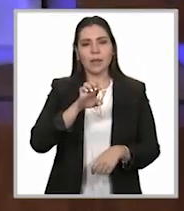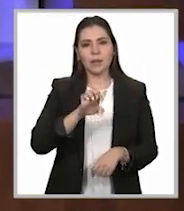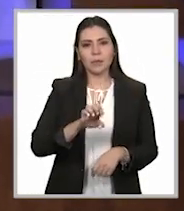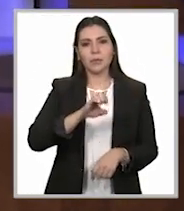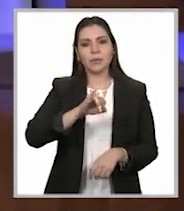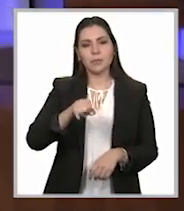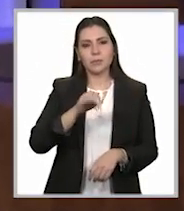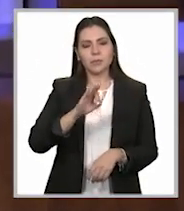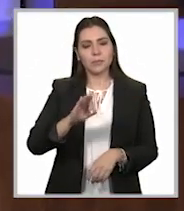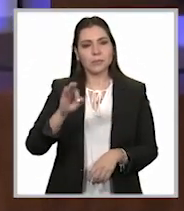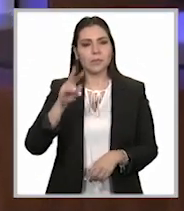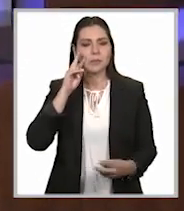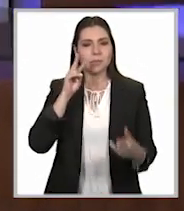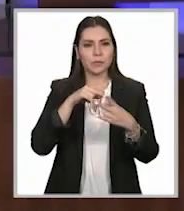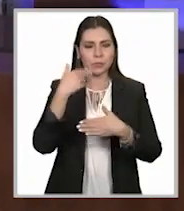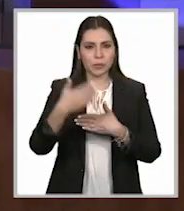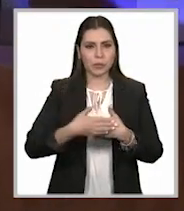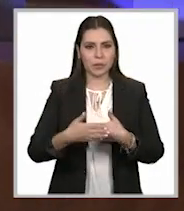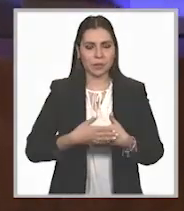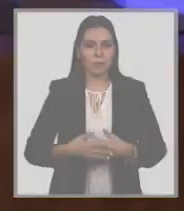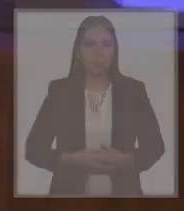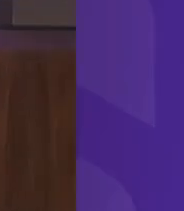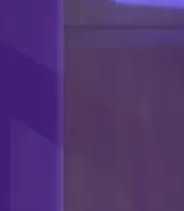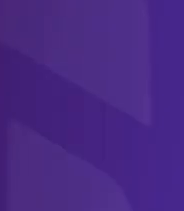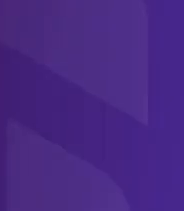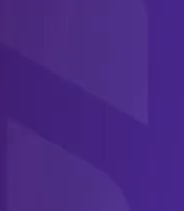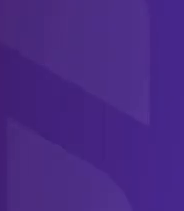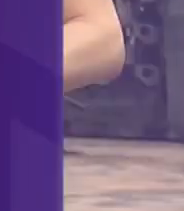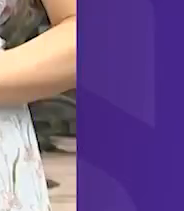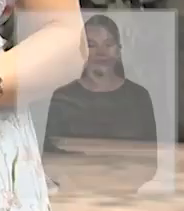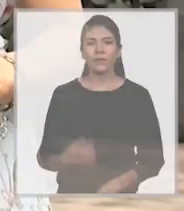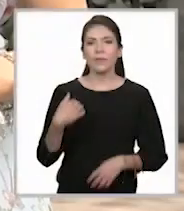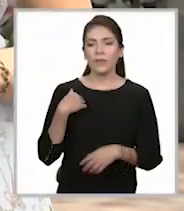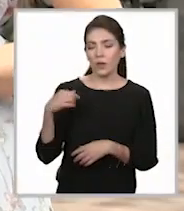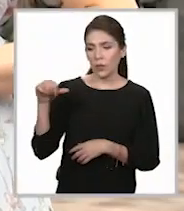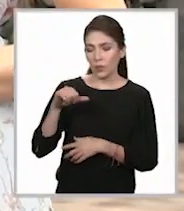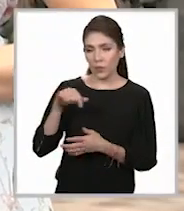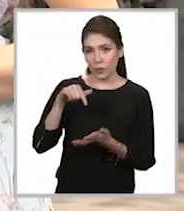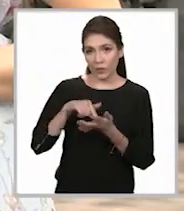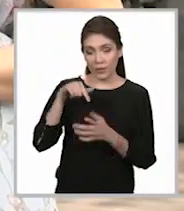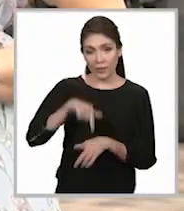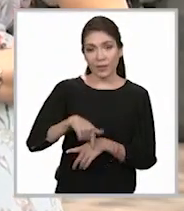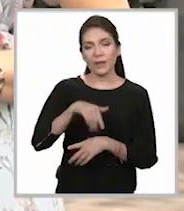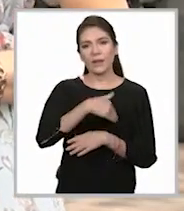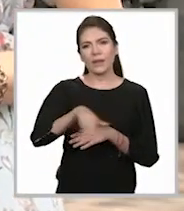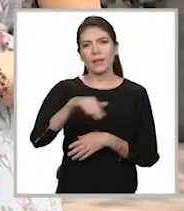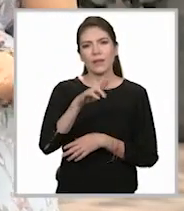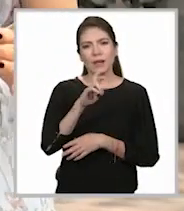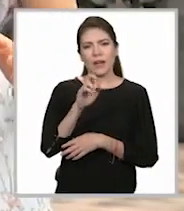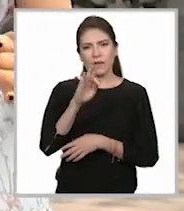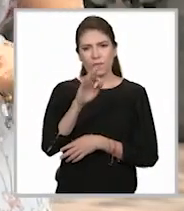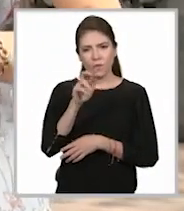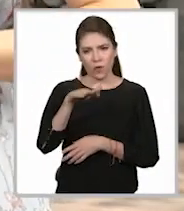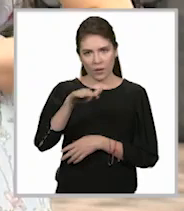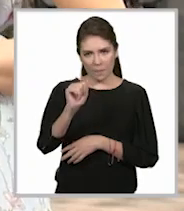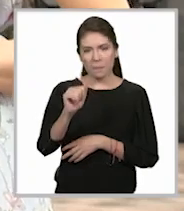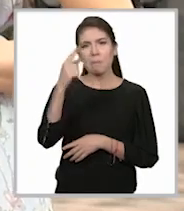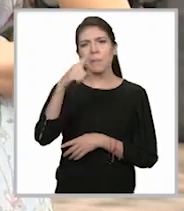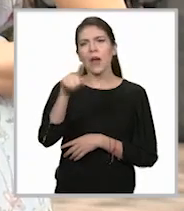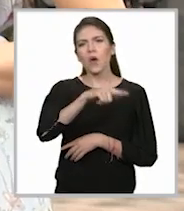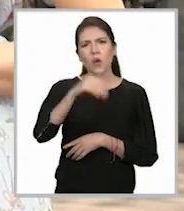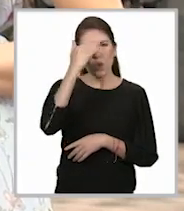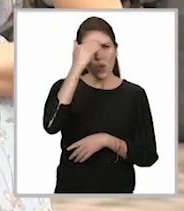nuestra cultura. Esto fue Escuela Judicial. Nos vemos en la próxima. Les saludo desde Paseo de la Reforma para invitarles a ampliar